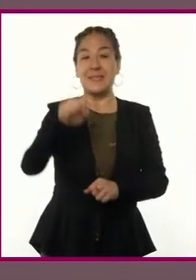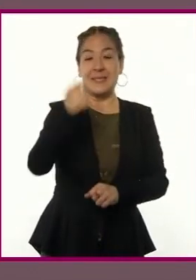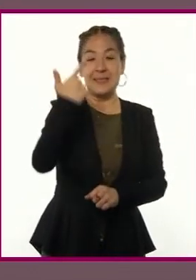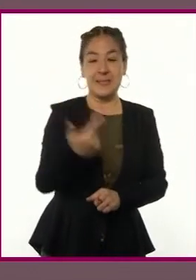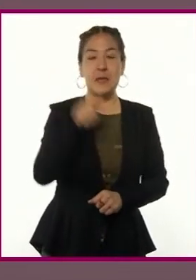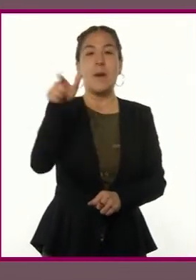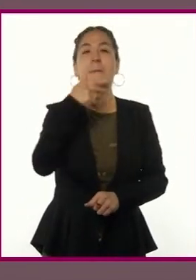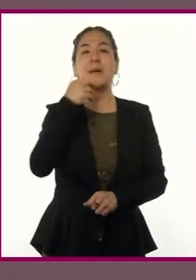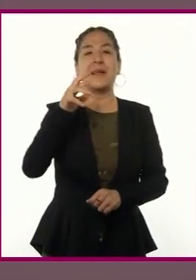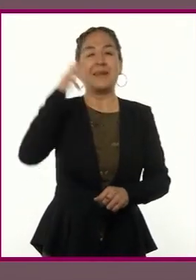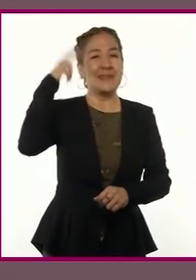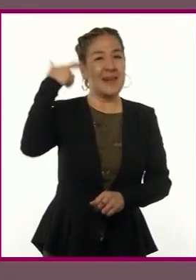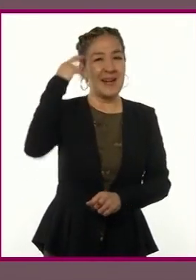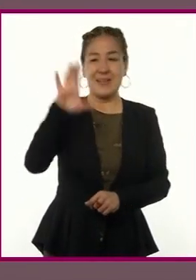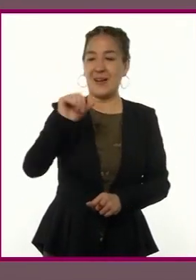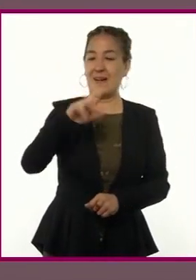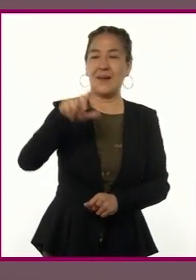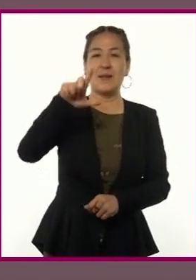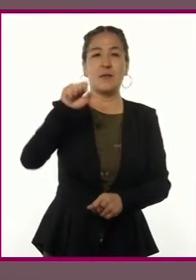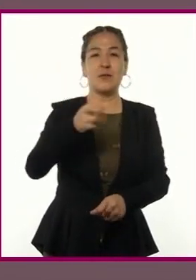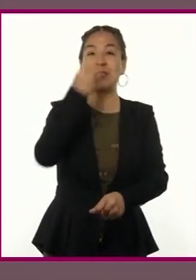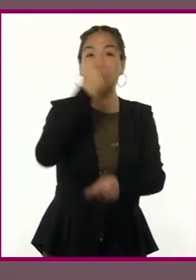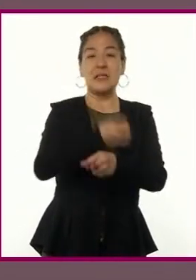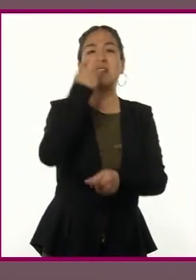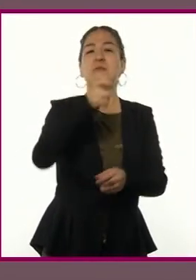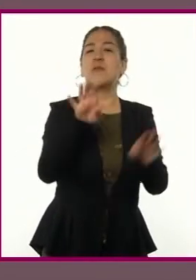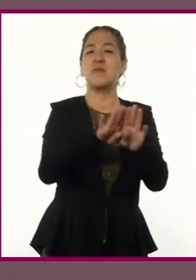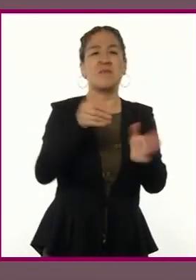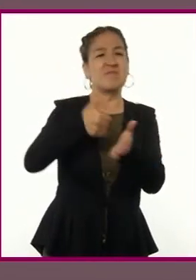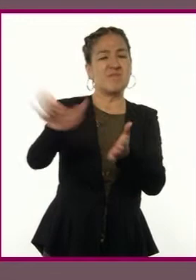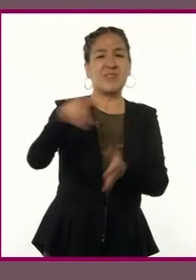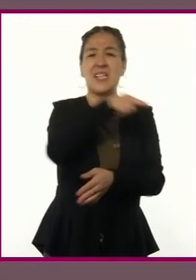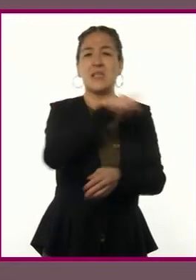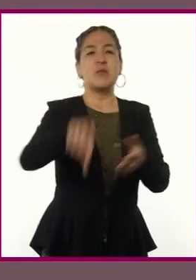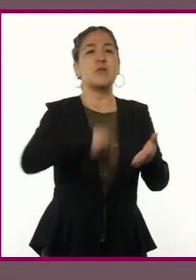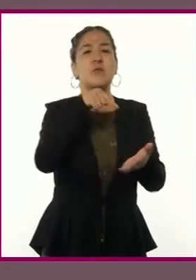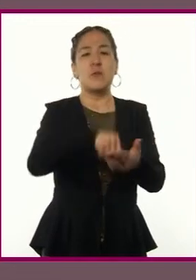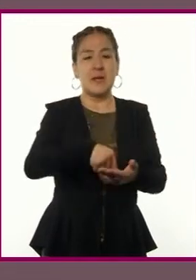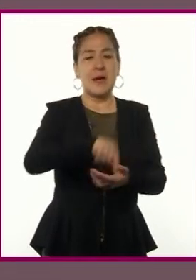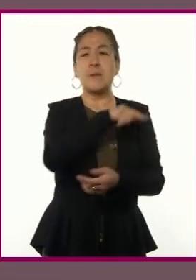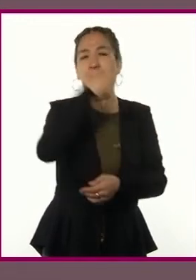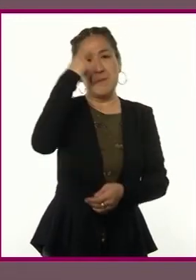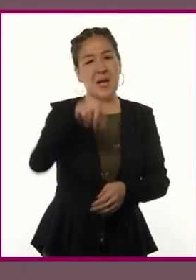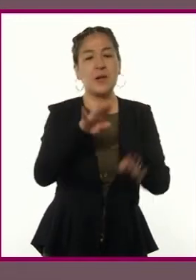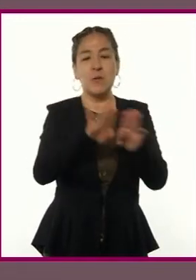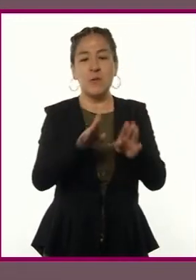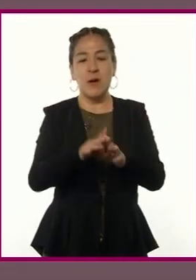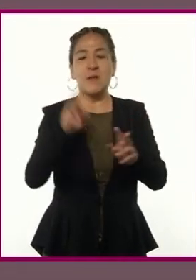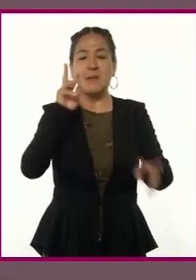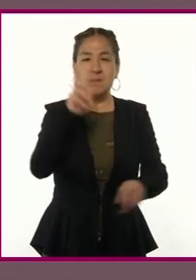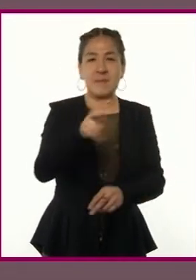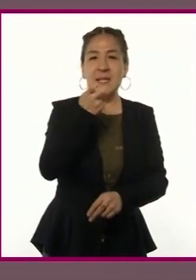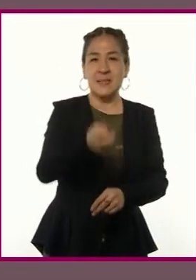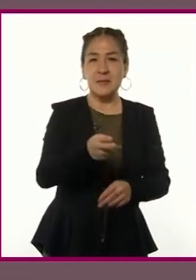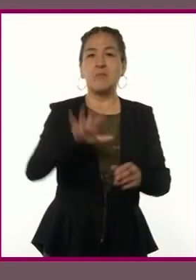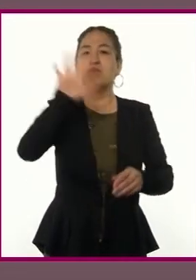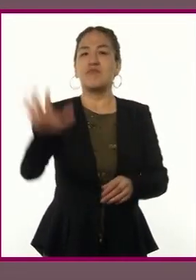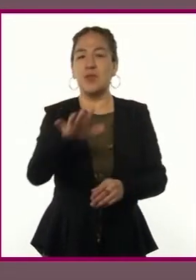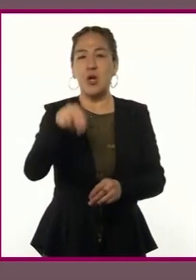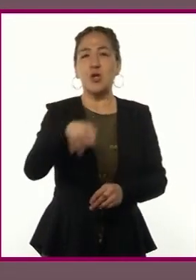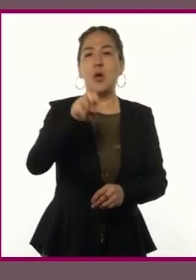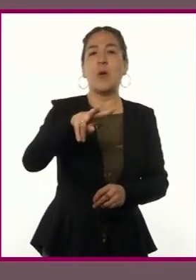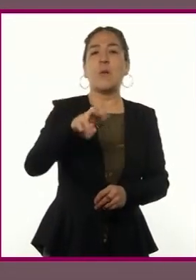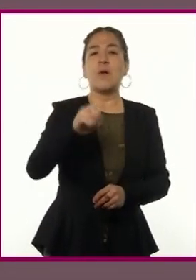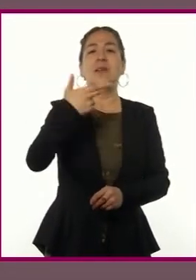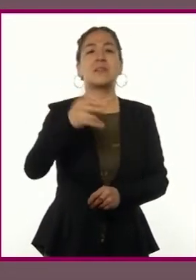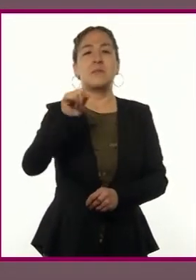rey Carlos III decretó la expulsión de la Compañía de Jesús de los territorios novohispanos. Clavijero partió hacia